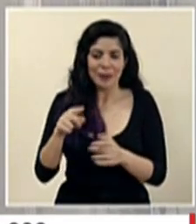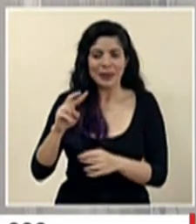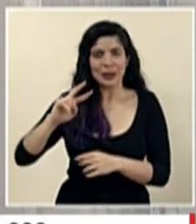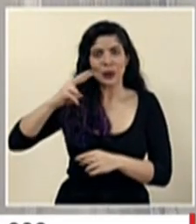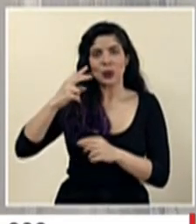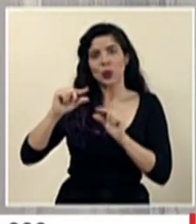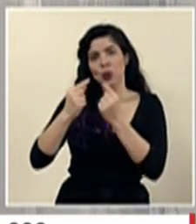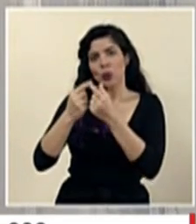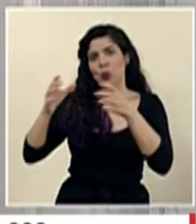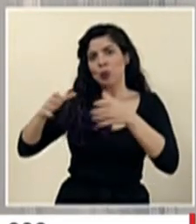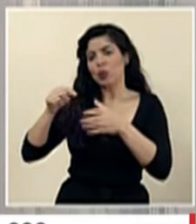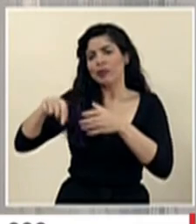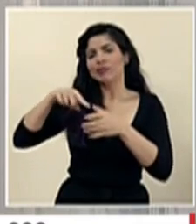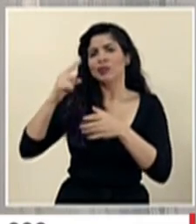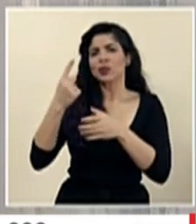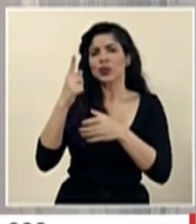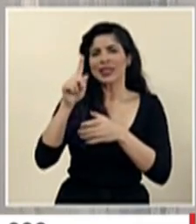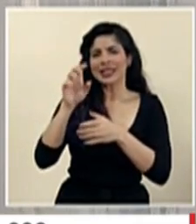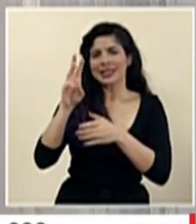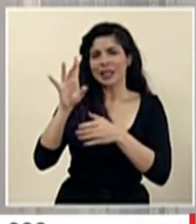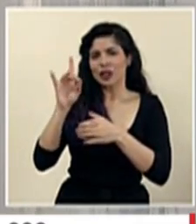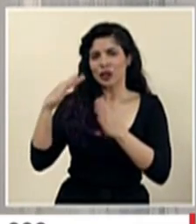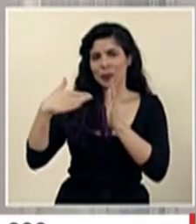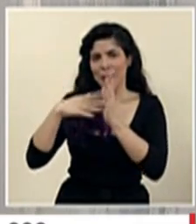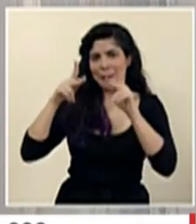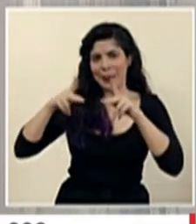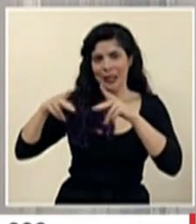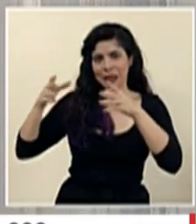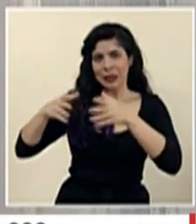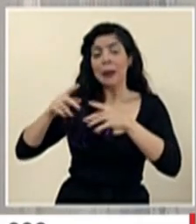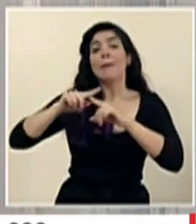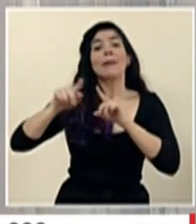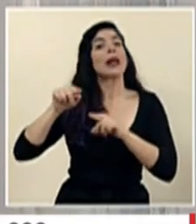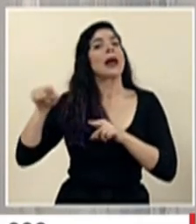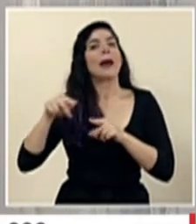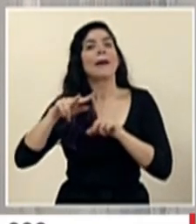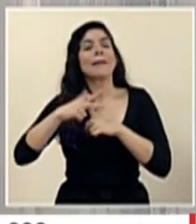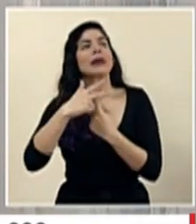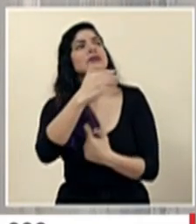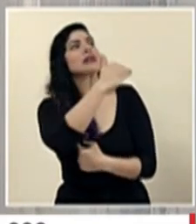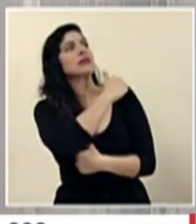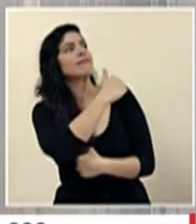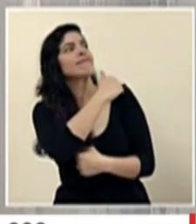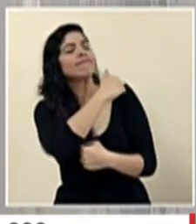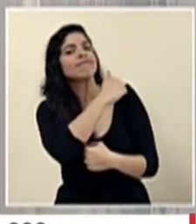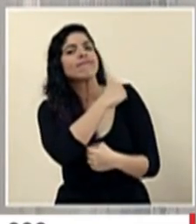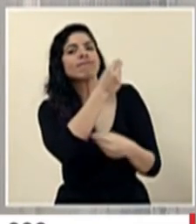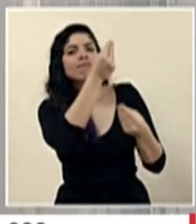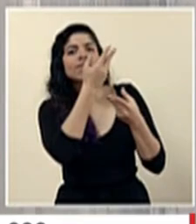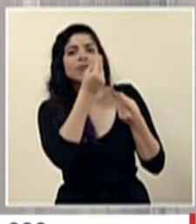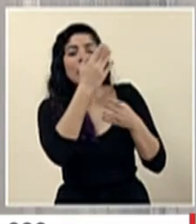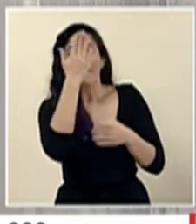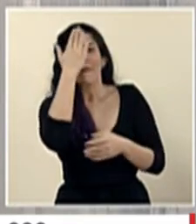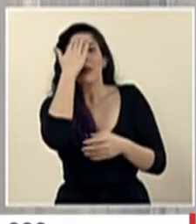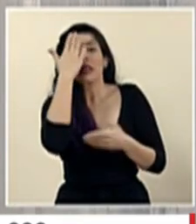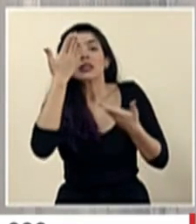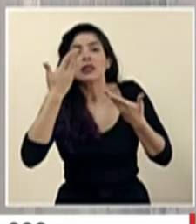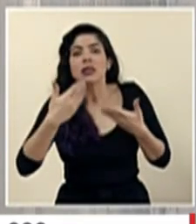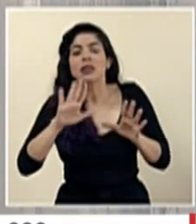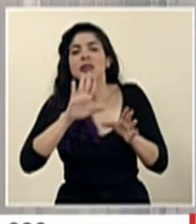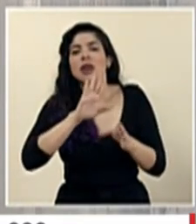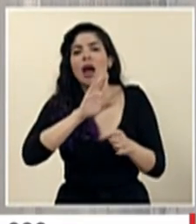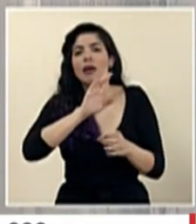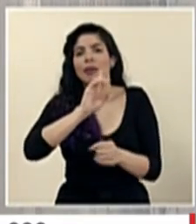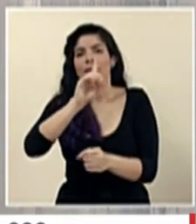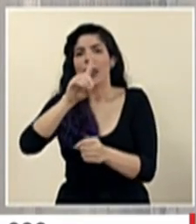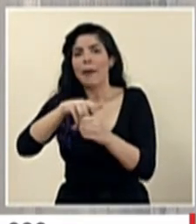grupo de 168 mil, pero sí van a empezar a recibir sus notificaciones para que sepan que ya la gestión de